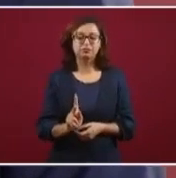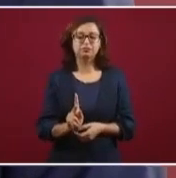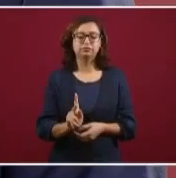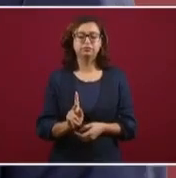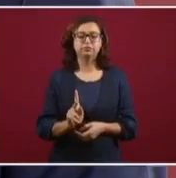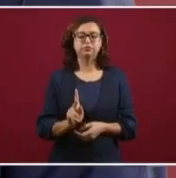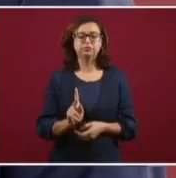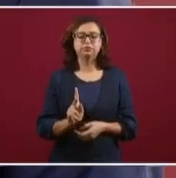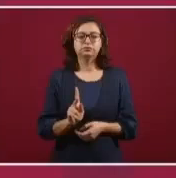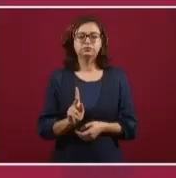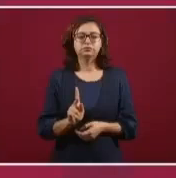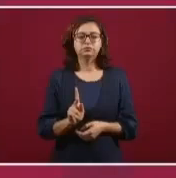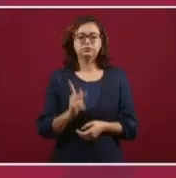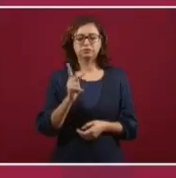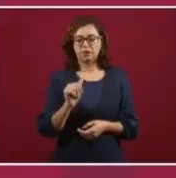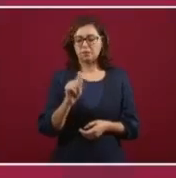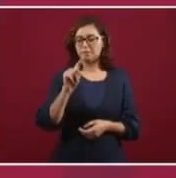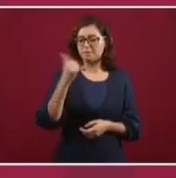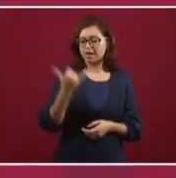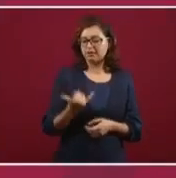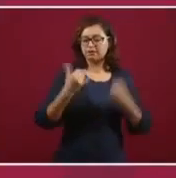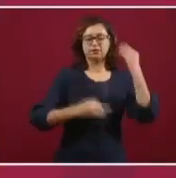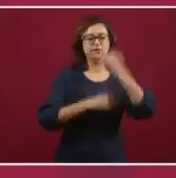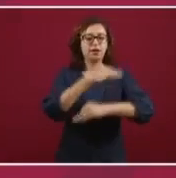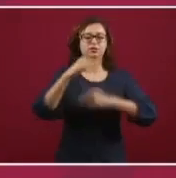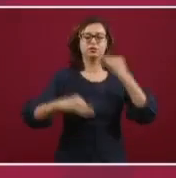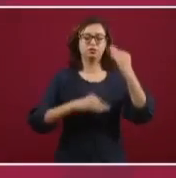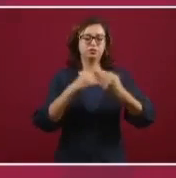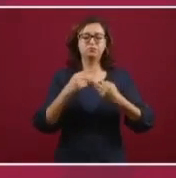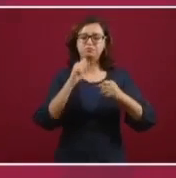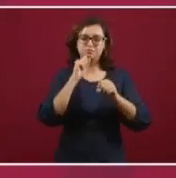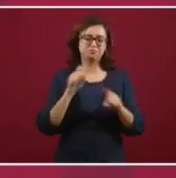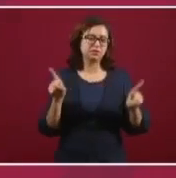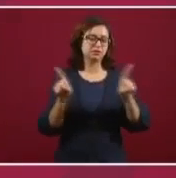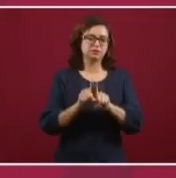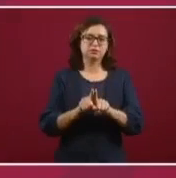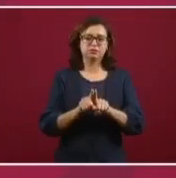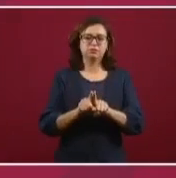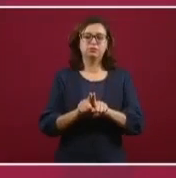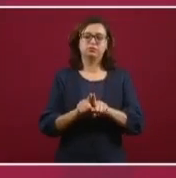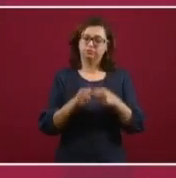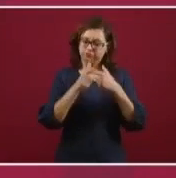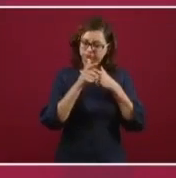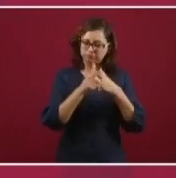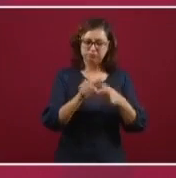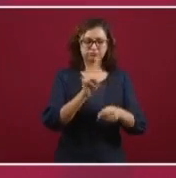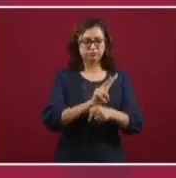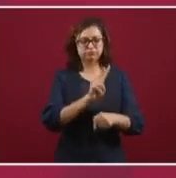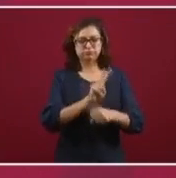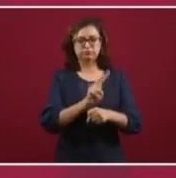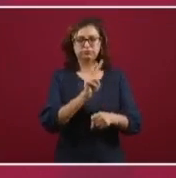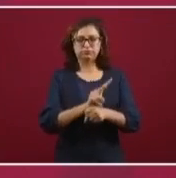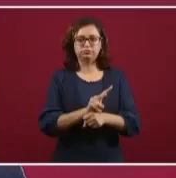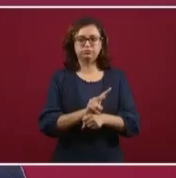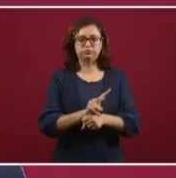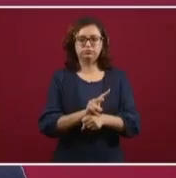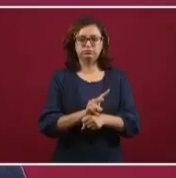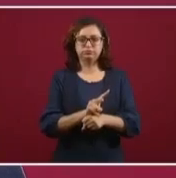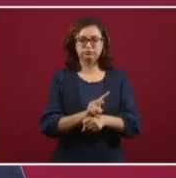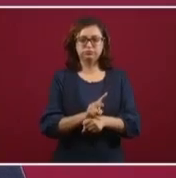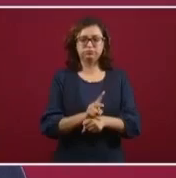a Patti y a todos, pues, que le demos seguimiento